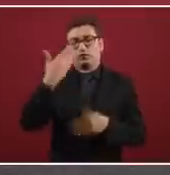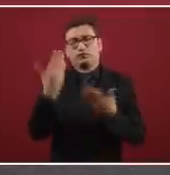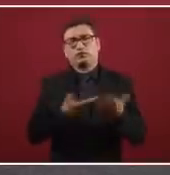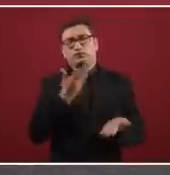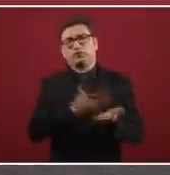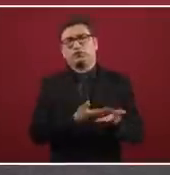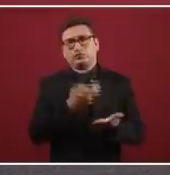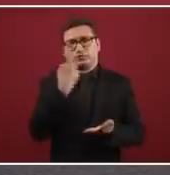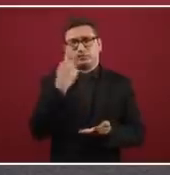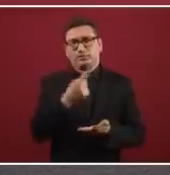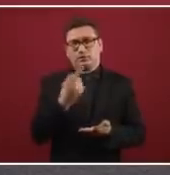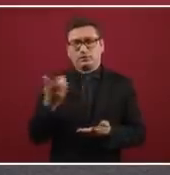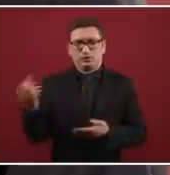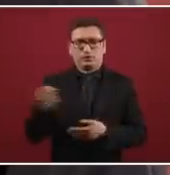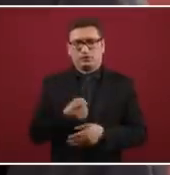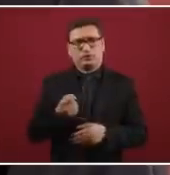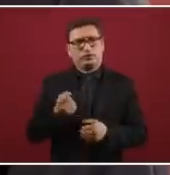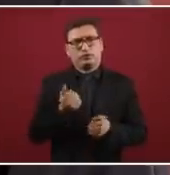solicitud,